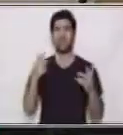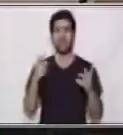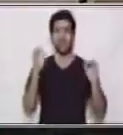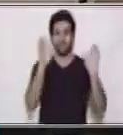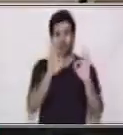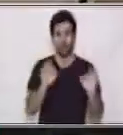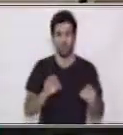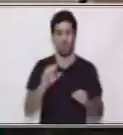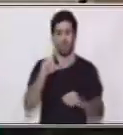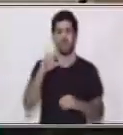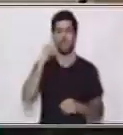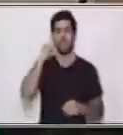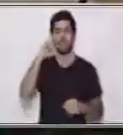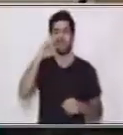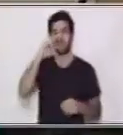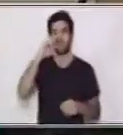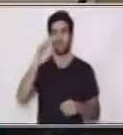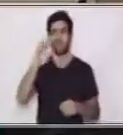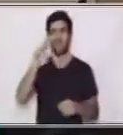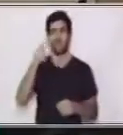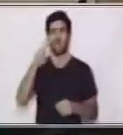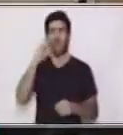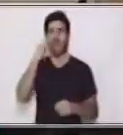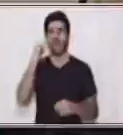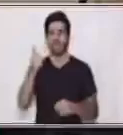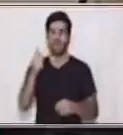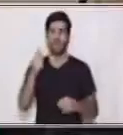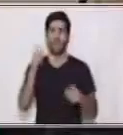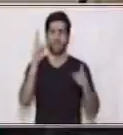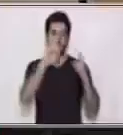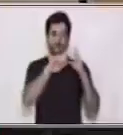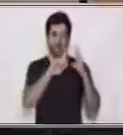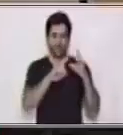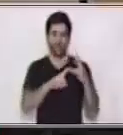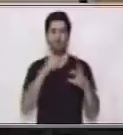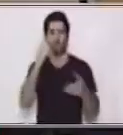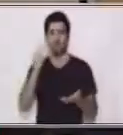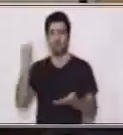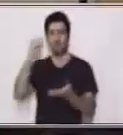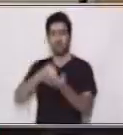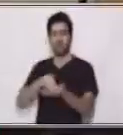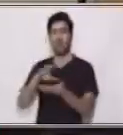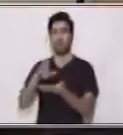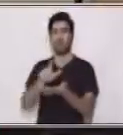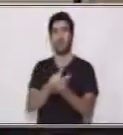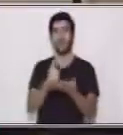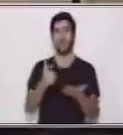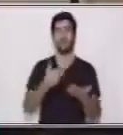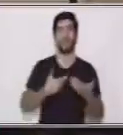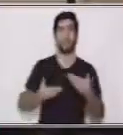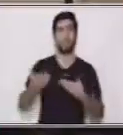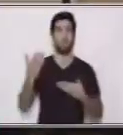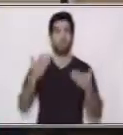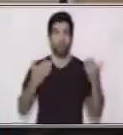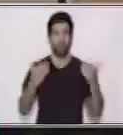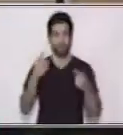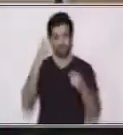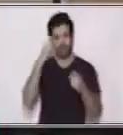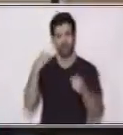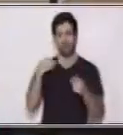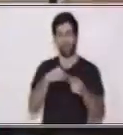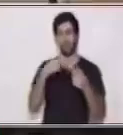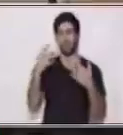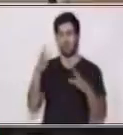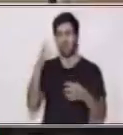a continuar con las figuras literarias aplicadas a los textos poéticos. ¿Te recuerdas también que hemos visto texto